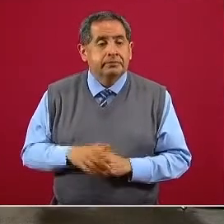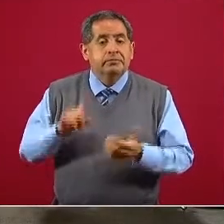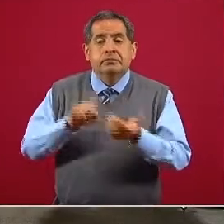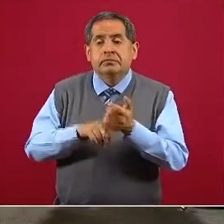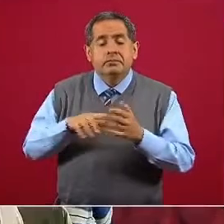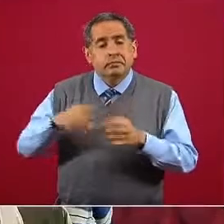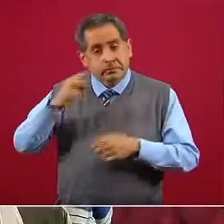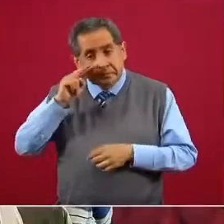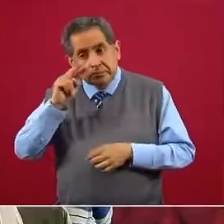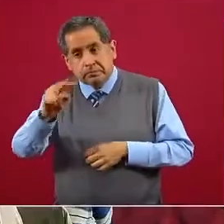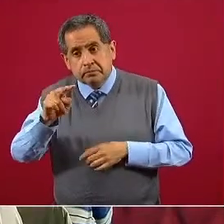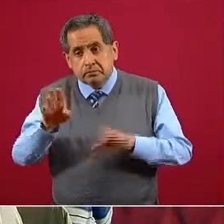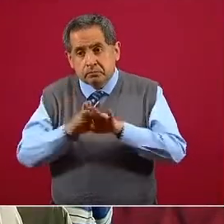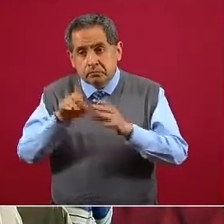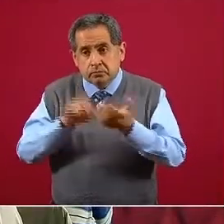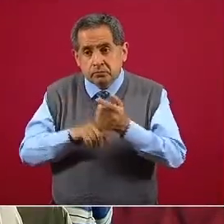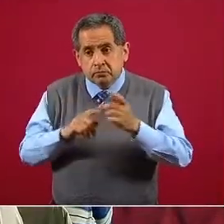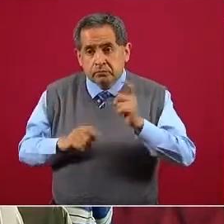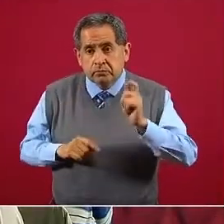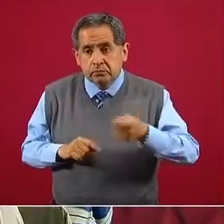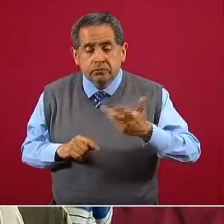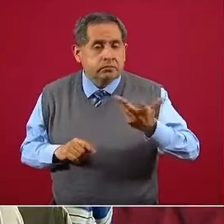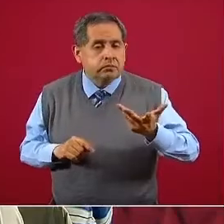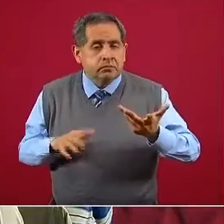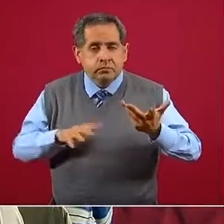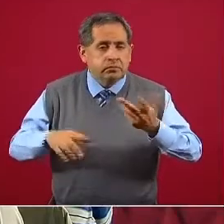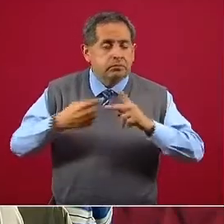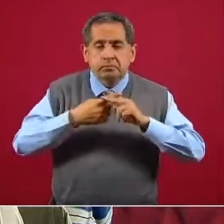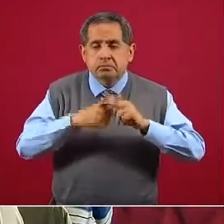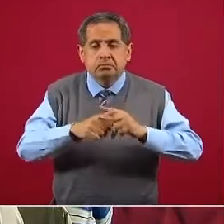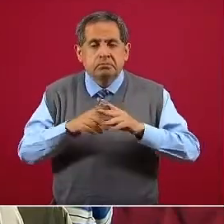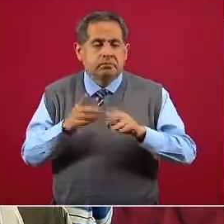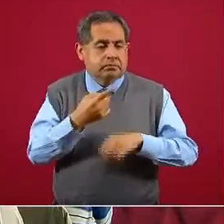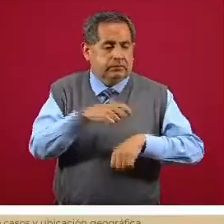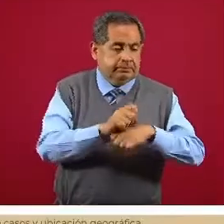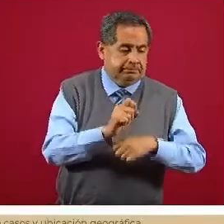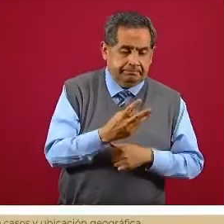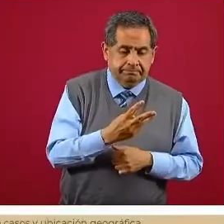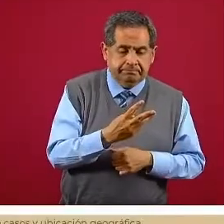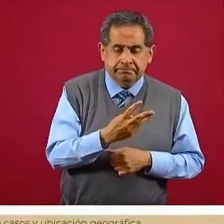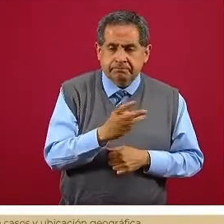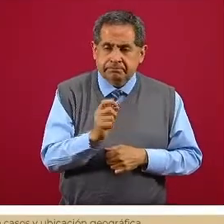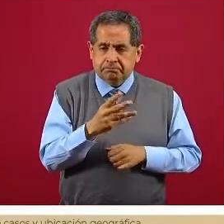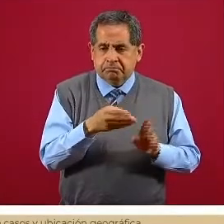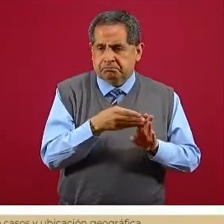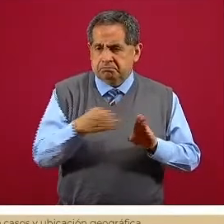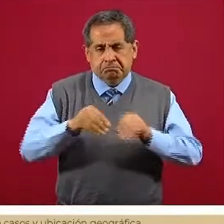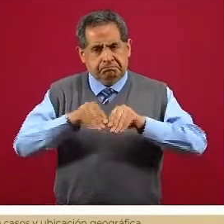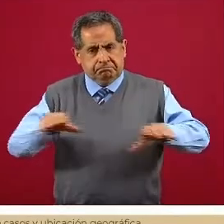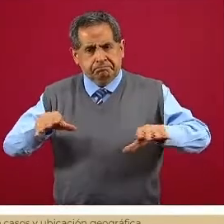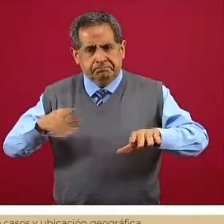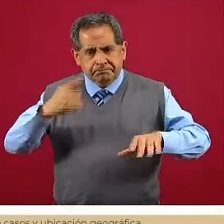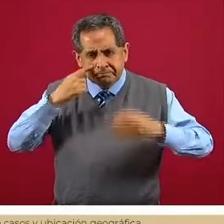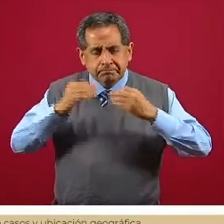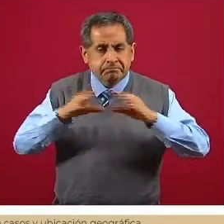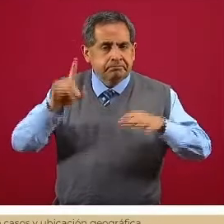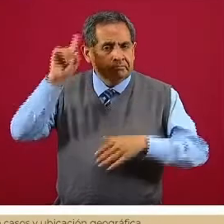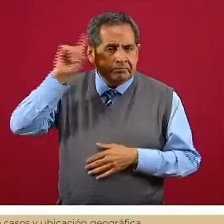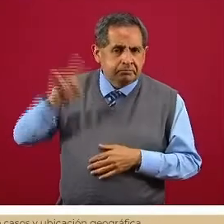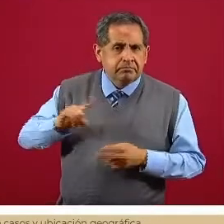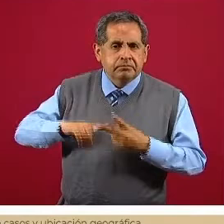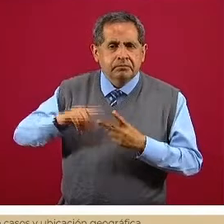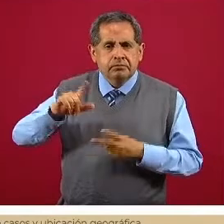Tenemos aquí, podemos ver que el comportamiento prácticamente de todos inició entre la semana 23 y 24, claramente